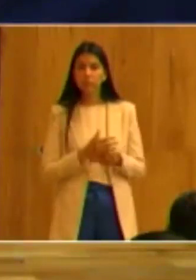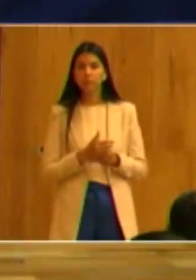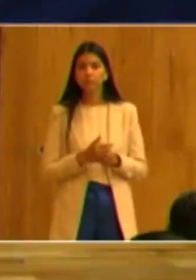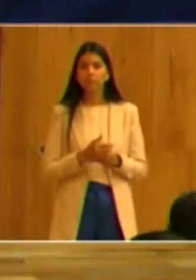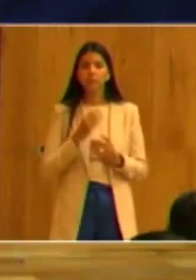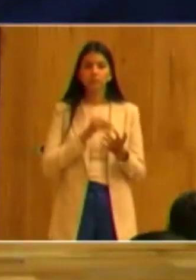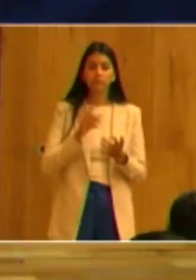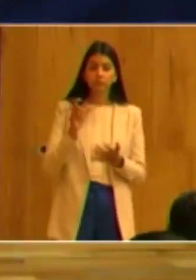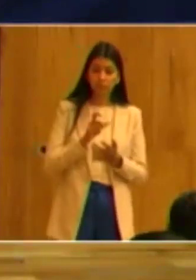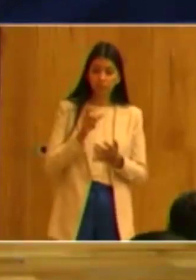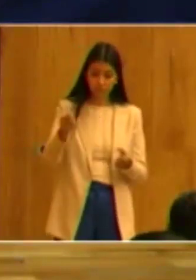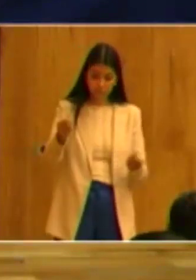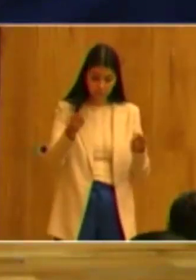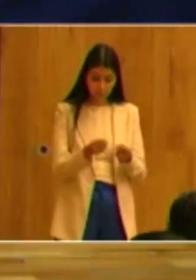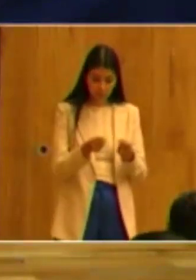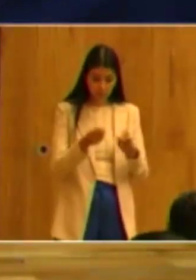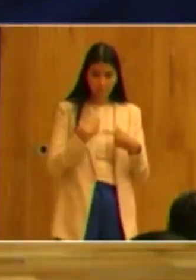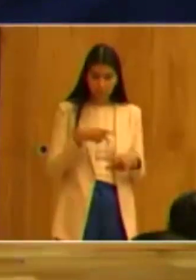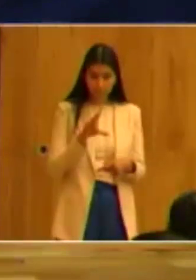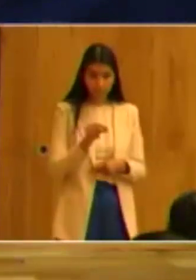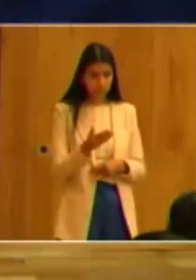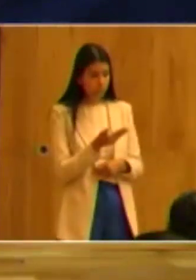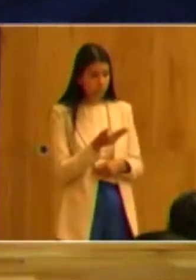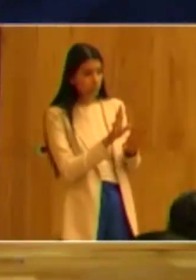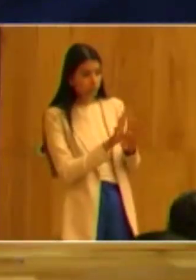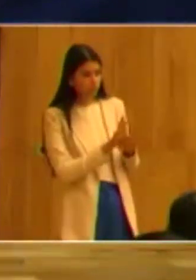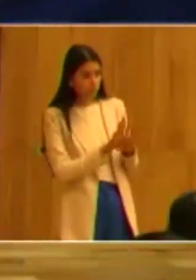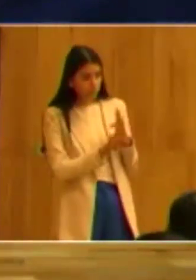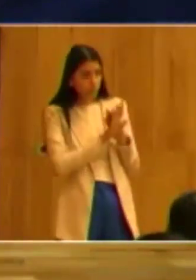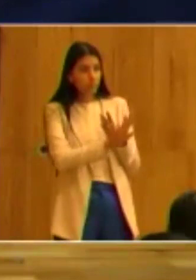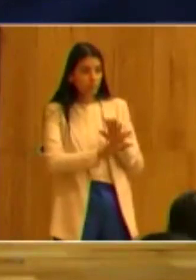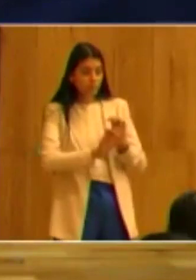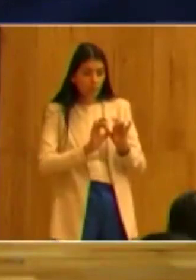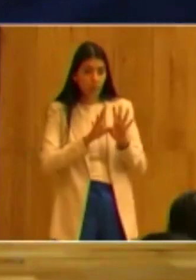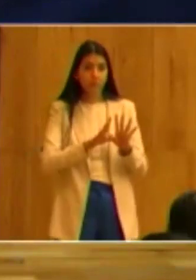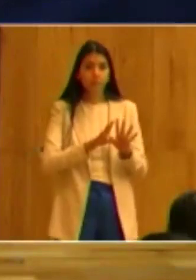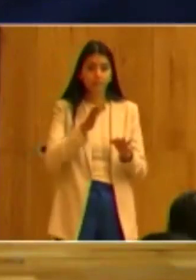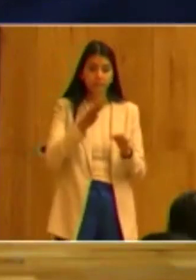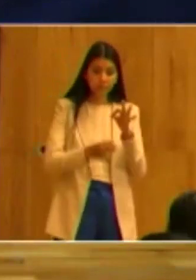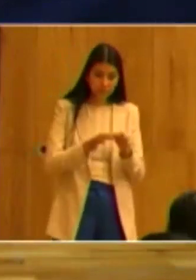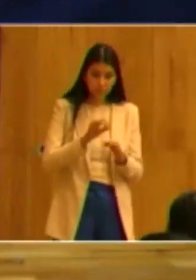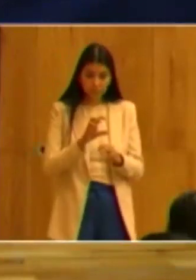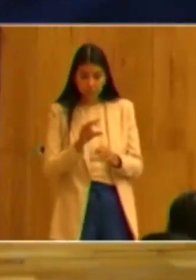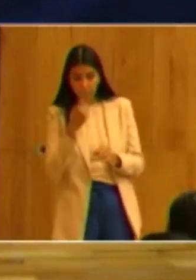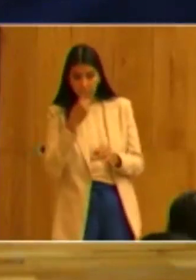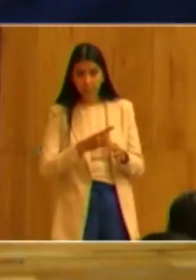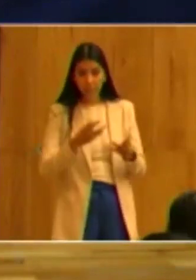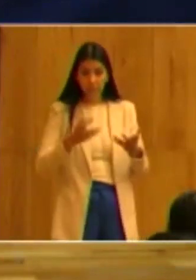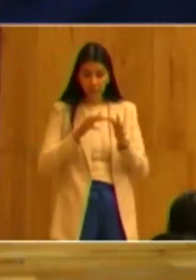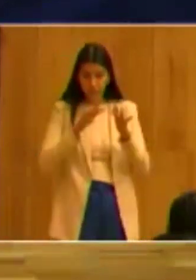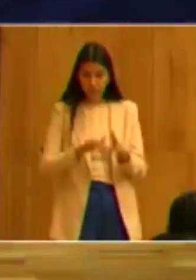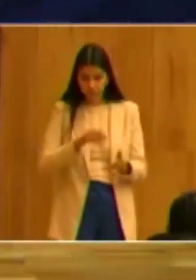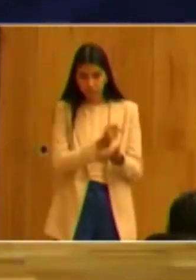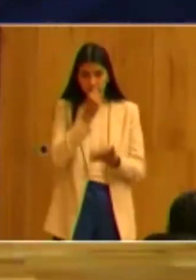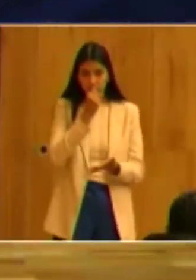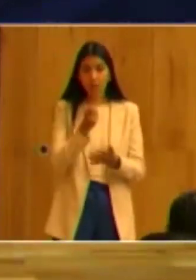cuando las partes no lo pidan como medida preventiva o en la secuela procesal al final para fallar para dictar la sentencia, el juez